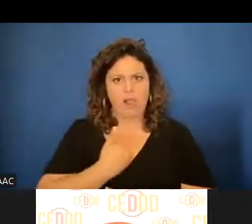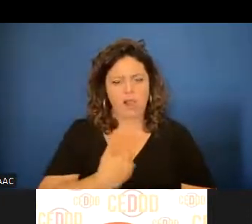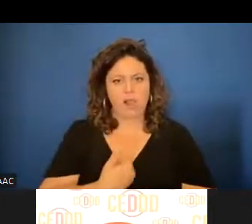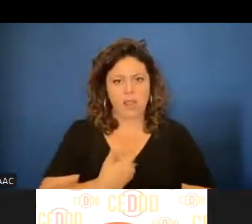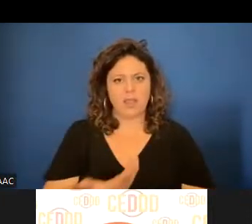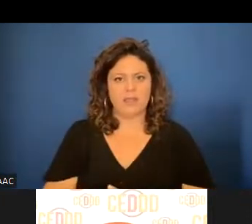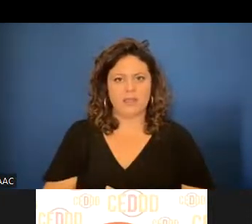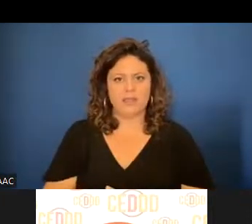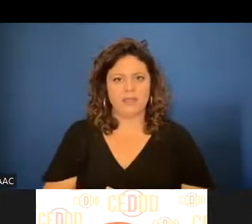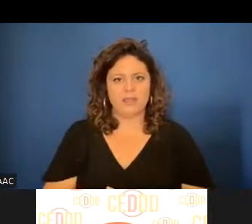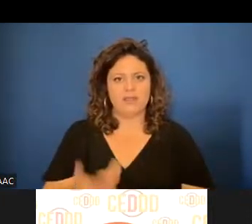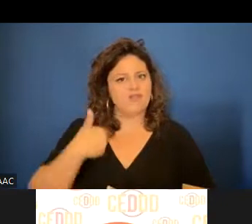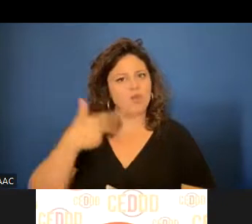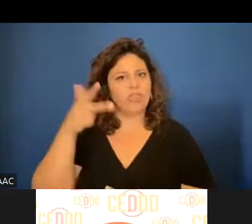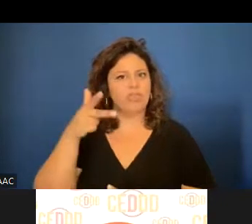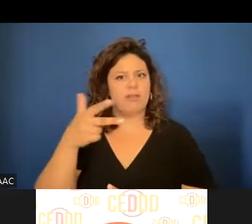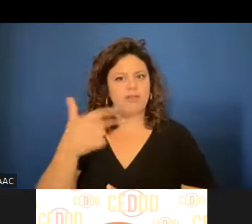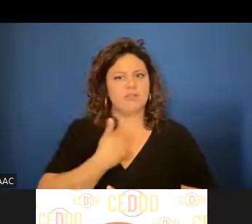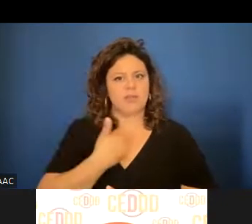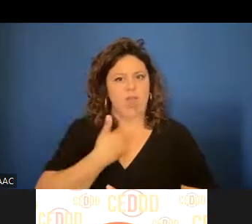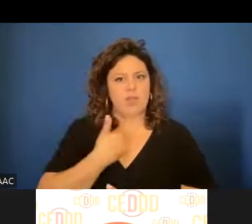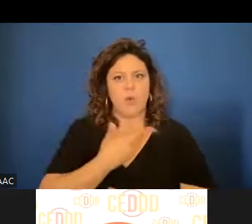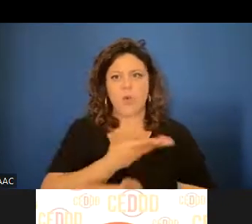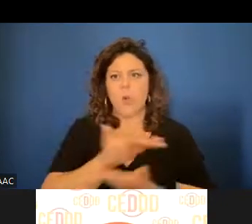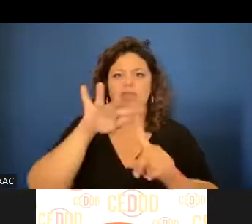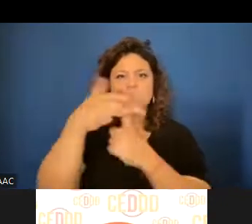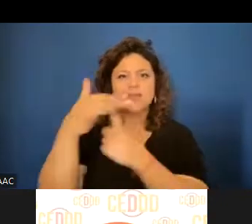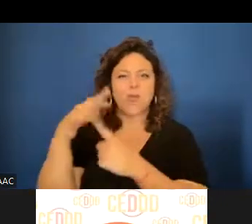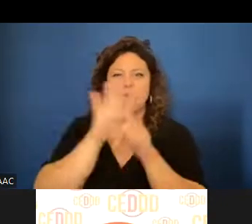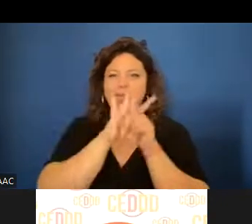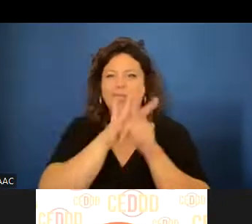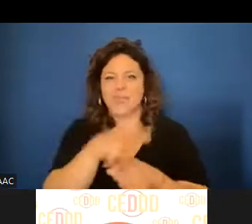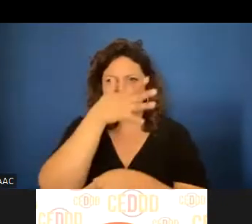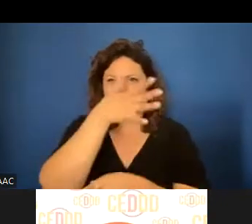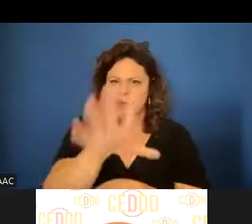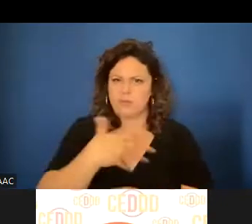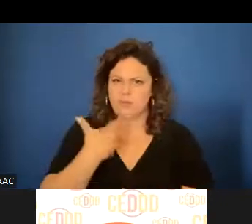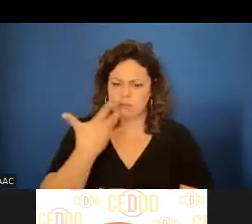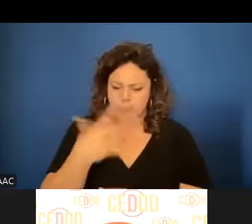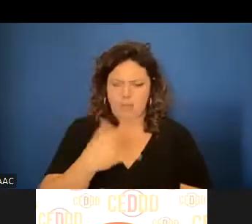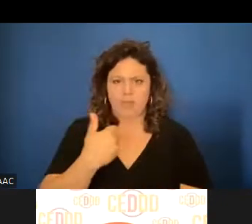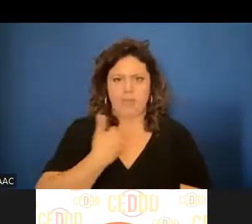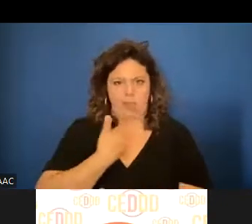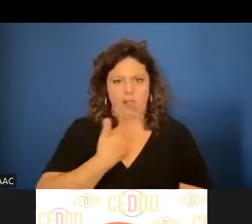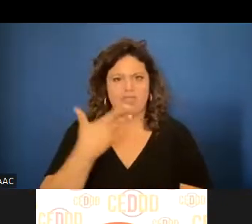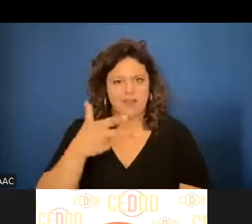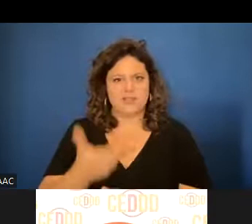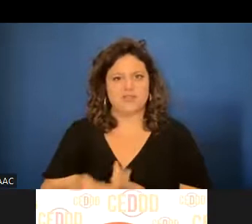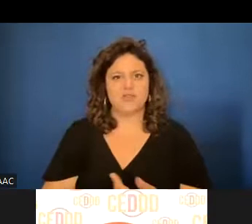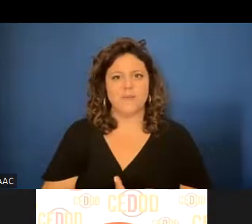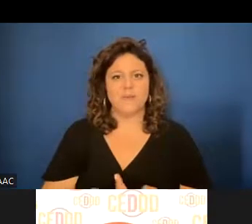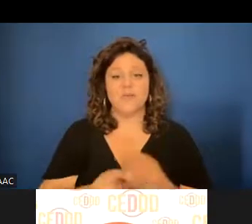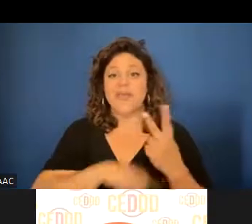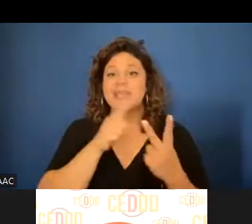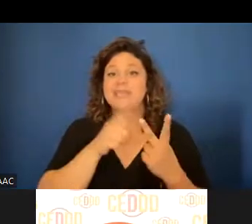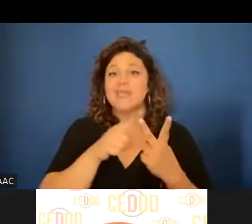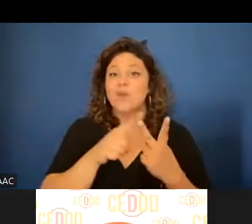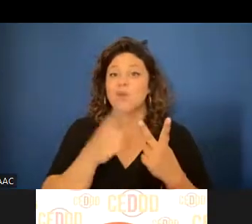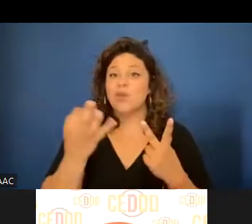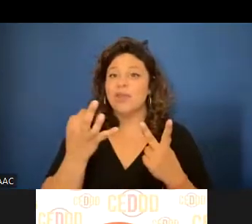esta ley, yo no he escuchado nada en televisión, no he escuchado nada en medios, la